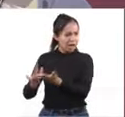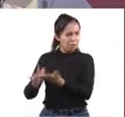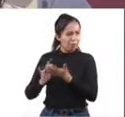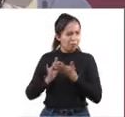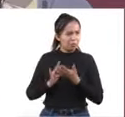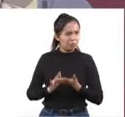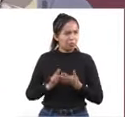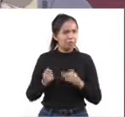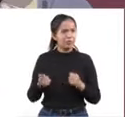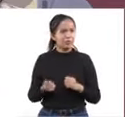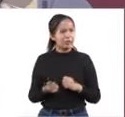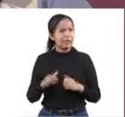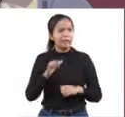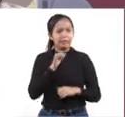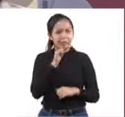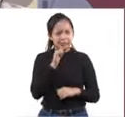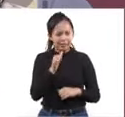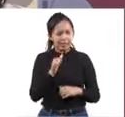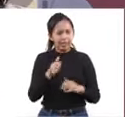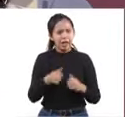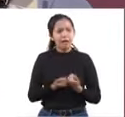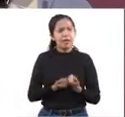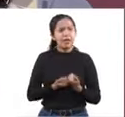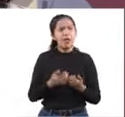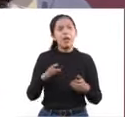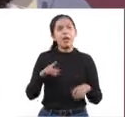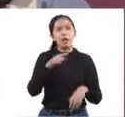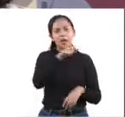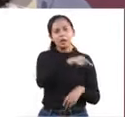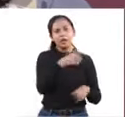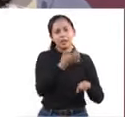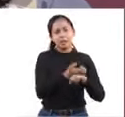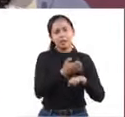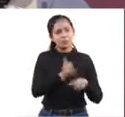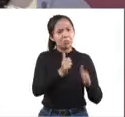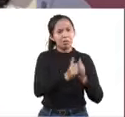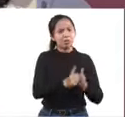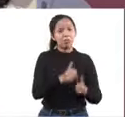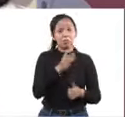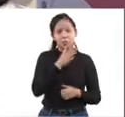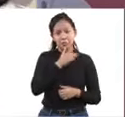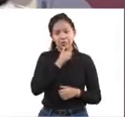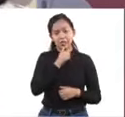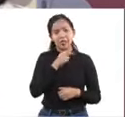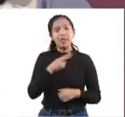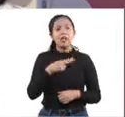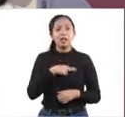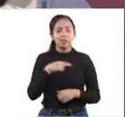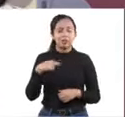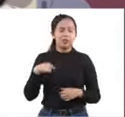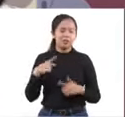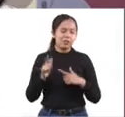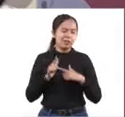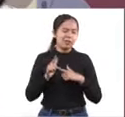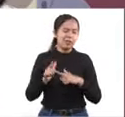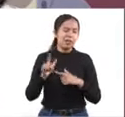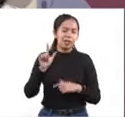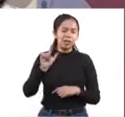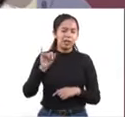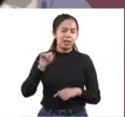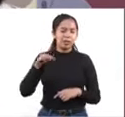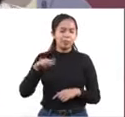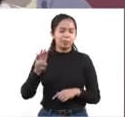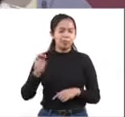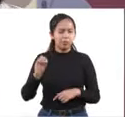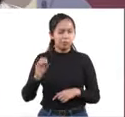ningún camino a la residencia, ningún camino a la ciudadanía, y seguimos en limbo, lo que le llamamos limbo. Entonces,